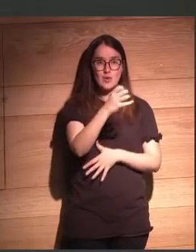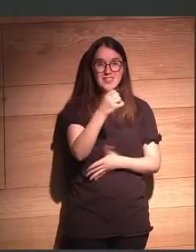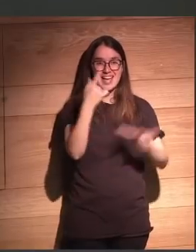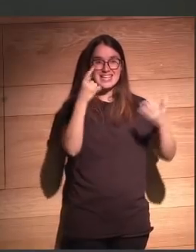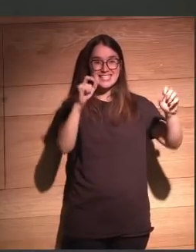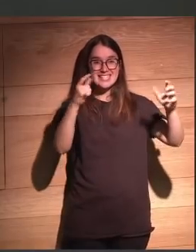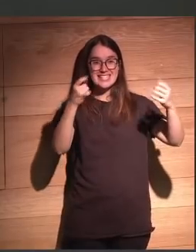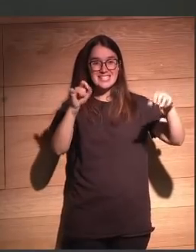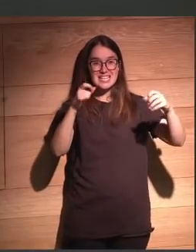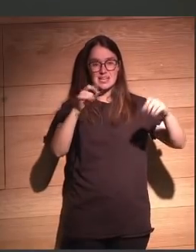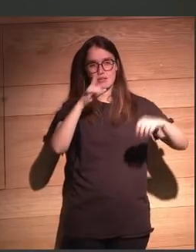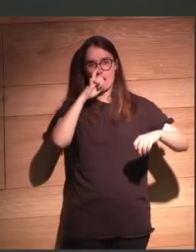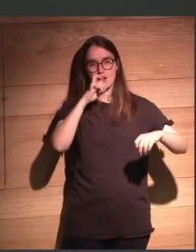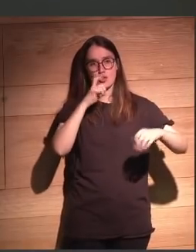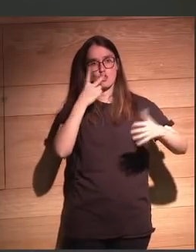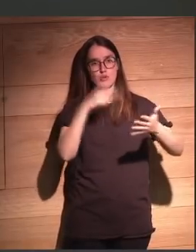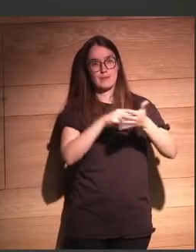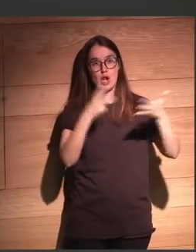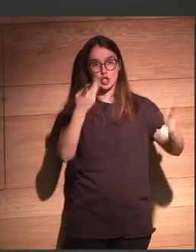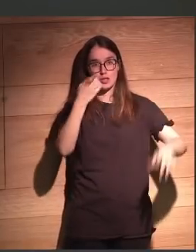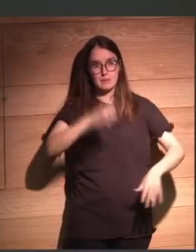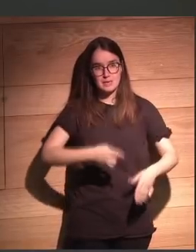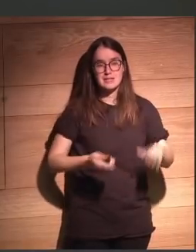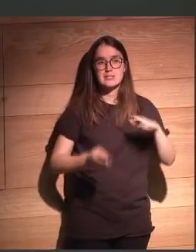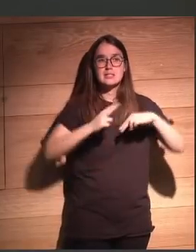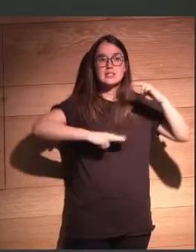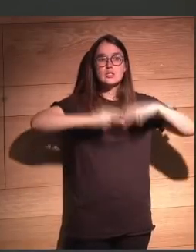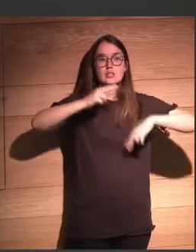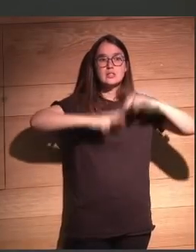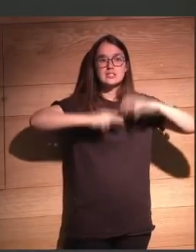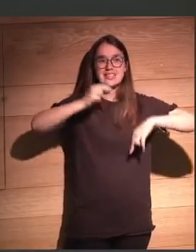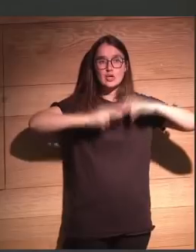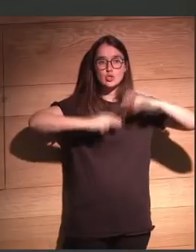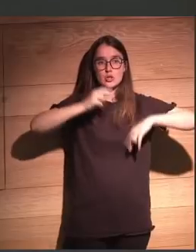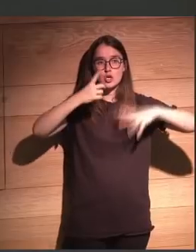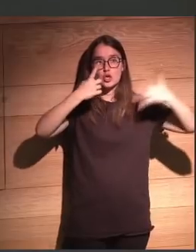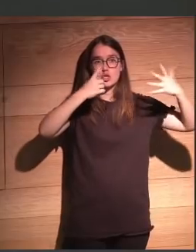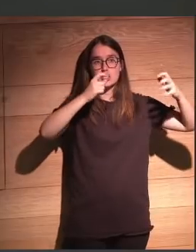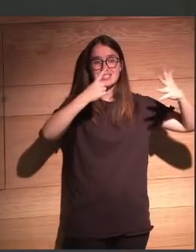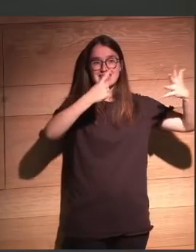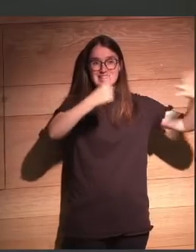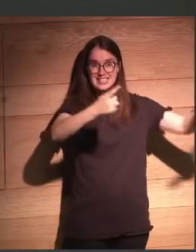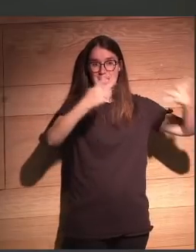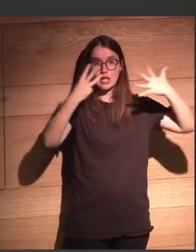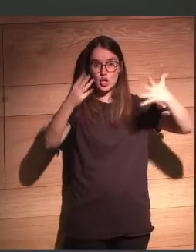se llegaron, incluso en 2008, que no está tan lejos, se llegaron a construir